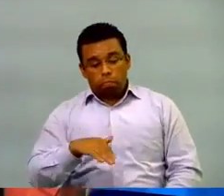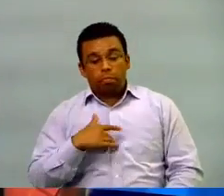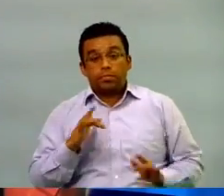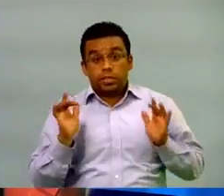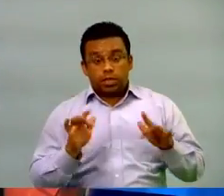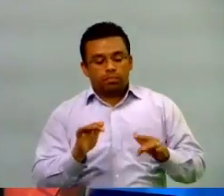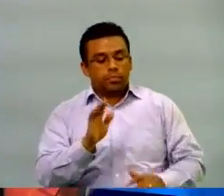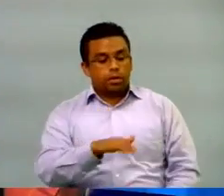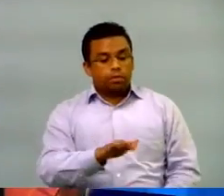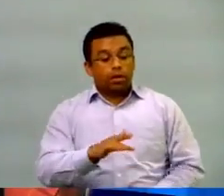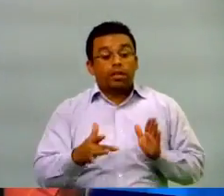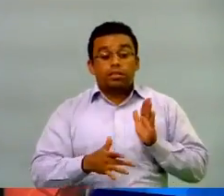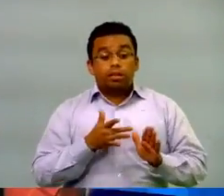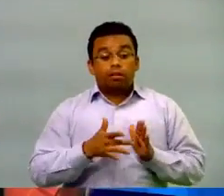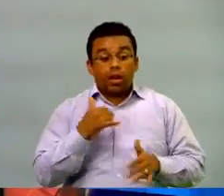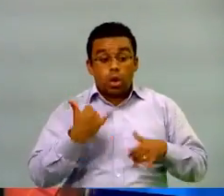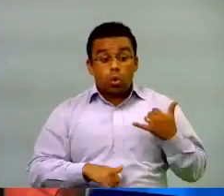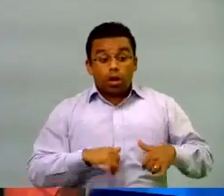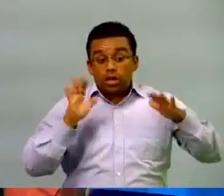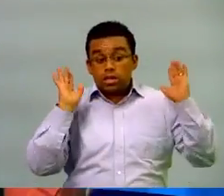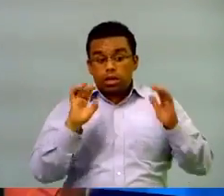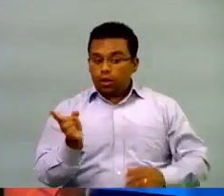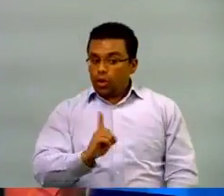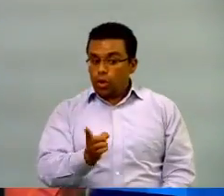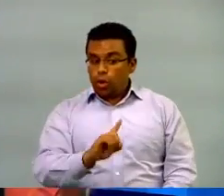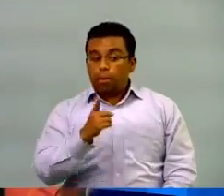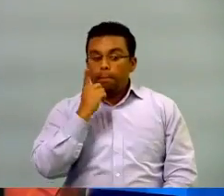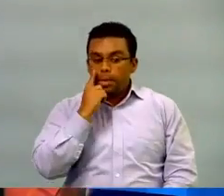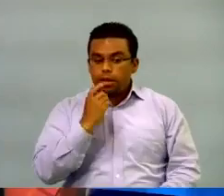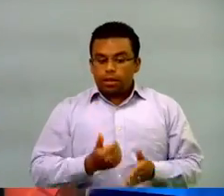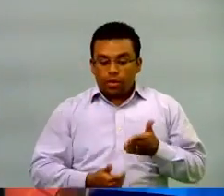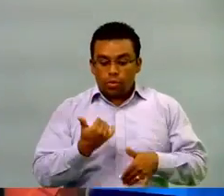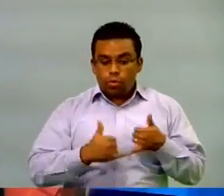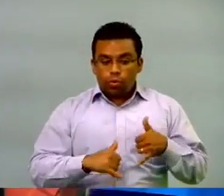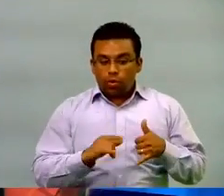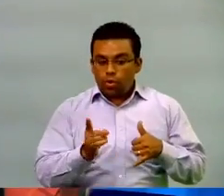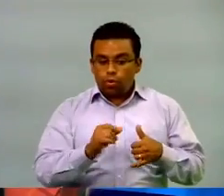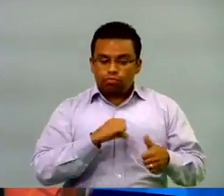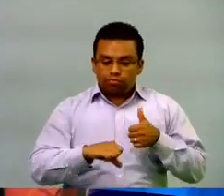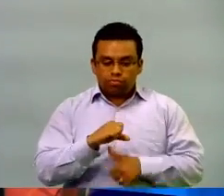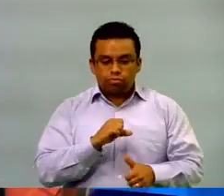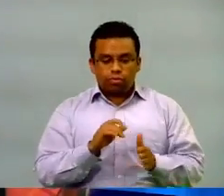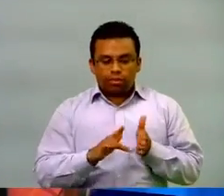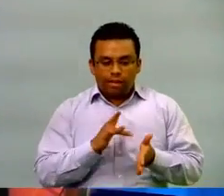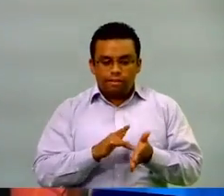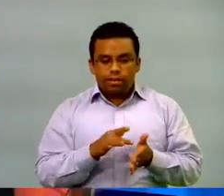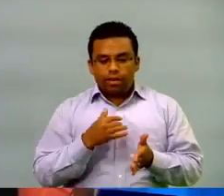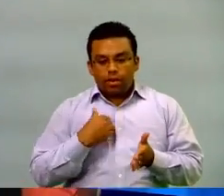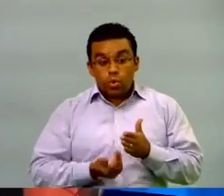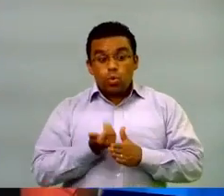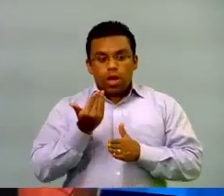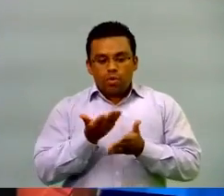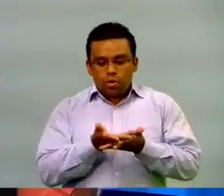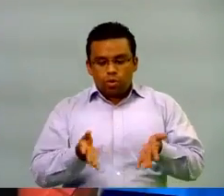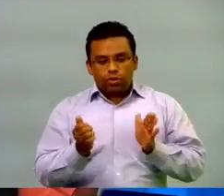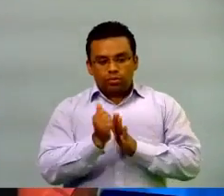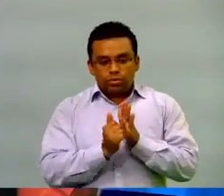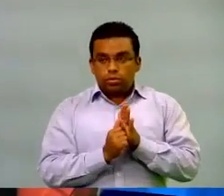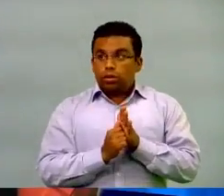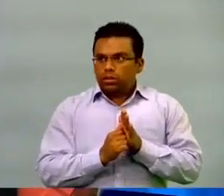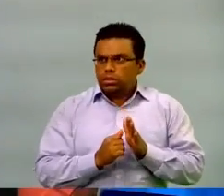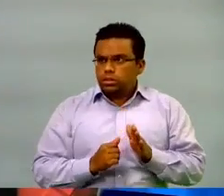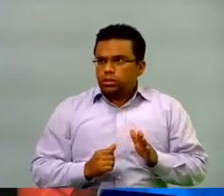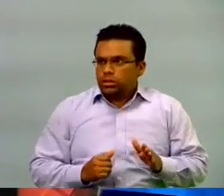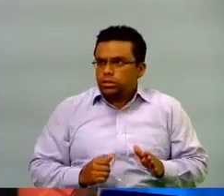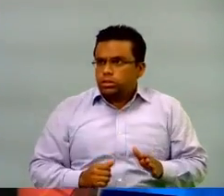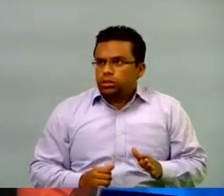esta tableta no es solo para jugar, vamos a darle forma a algo nuevo. Entonces eso ha motivado a que los otros compañeros de